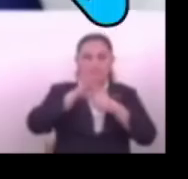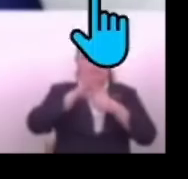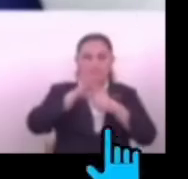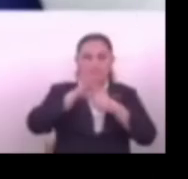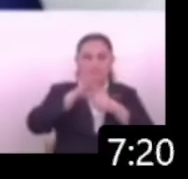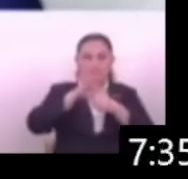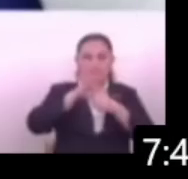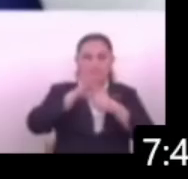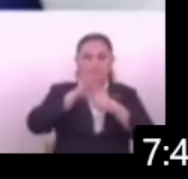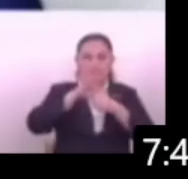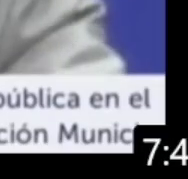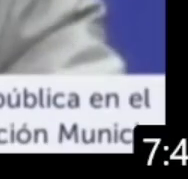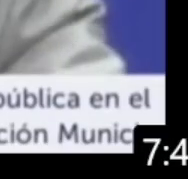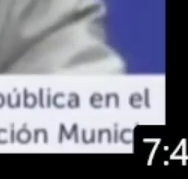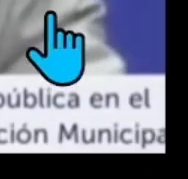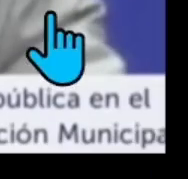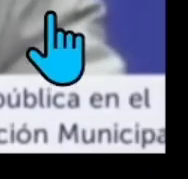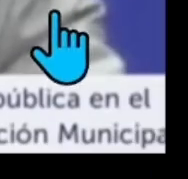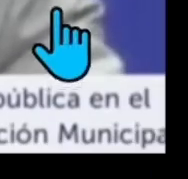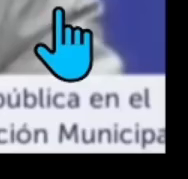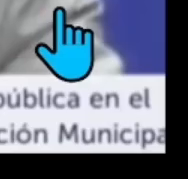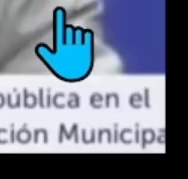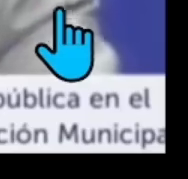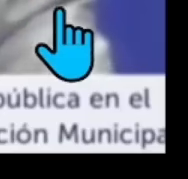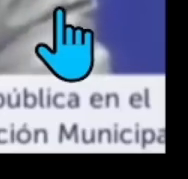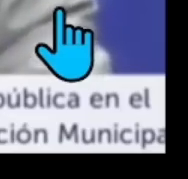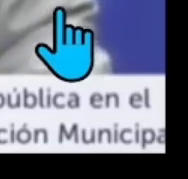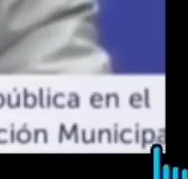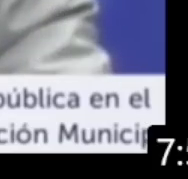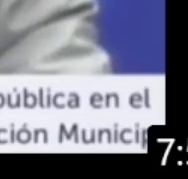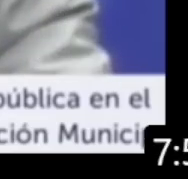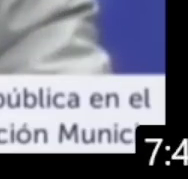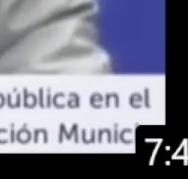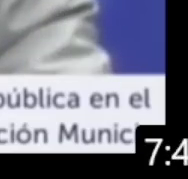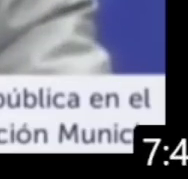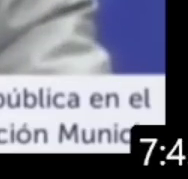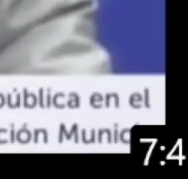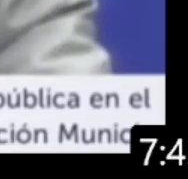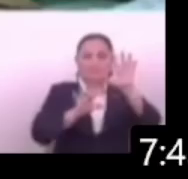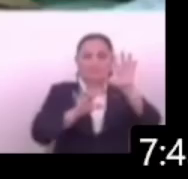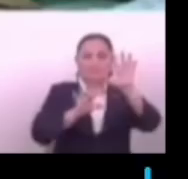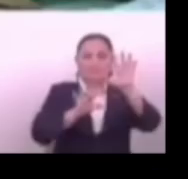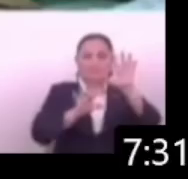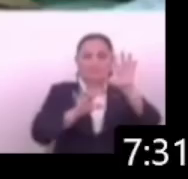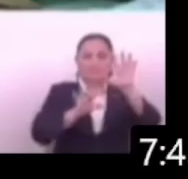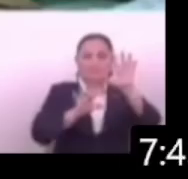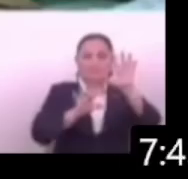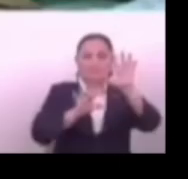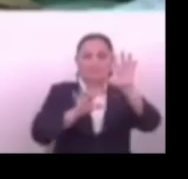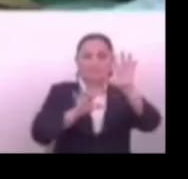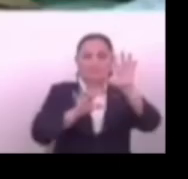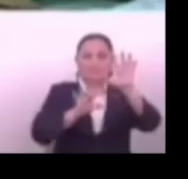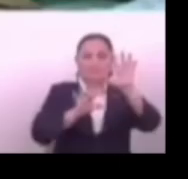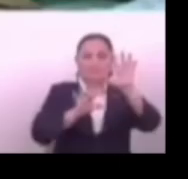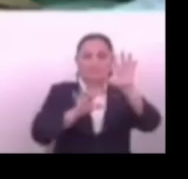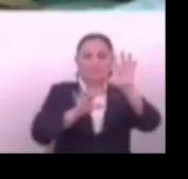Como diciendo la Rosa, no, hombre, qué cagada que la acaba de tirar. Gracias. No, hombre, es que hasta se ríe ella sola, de ella misma